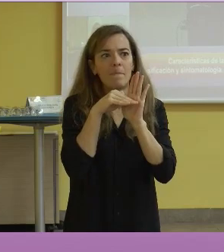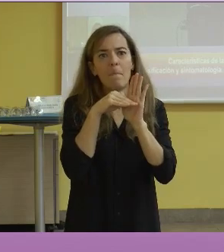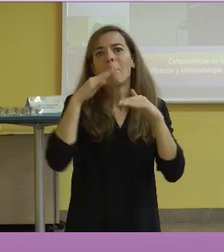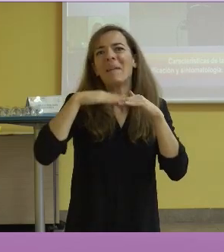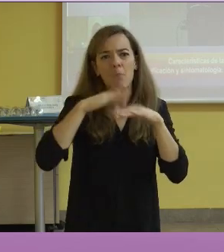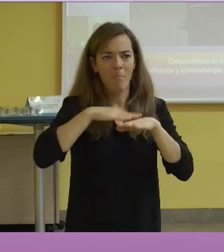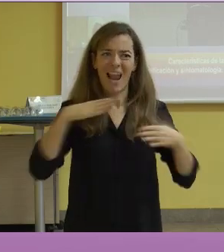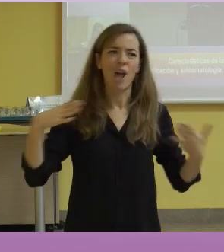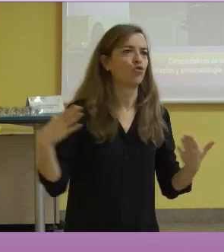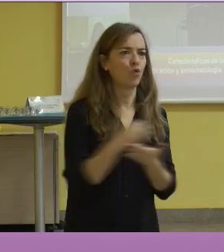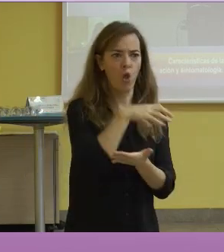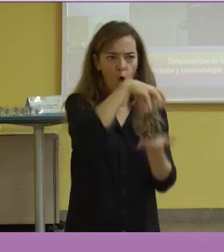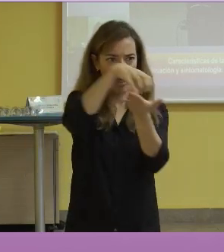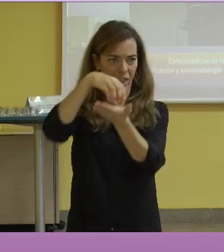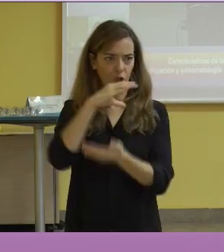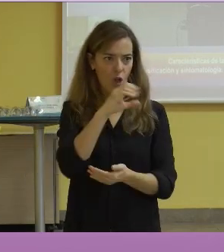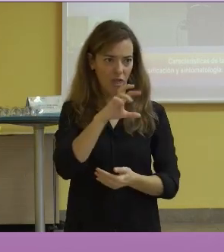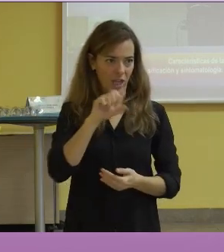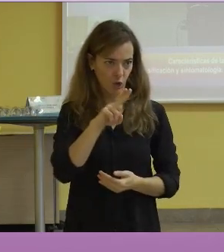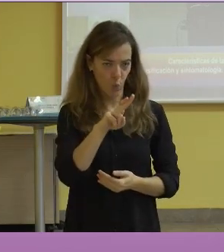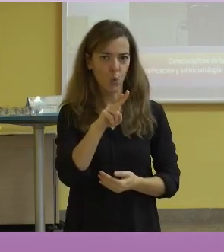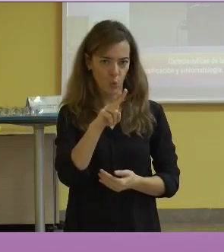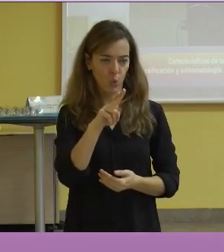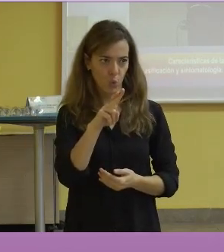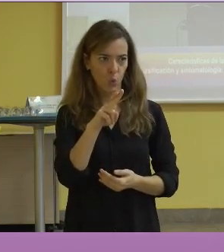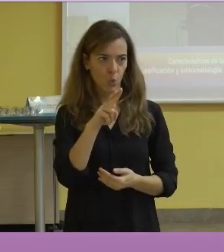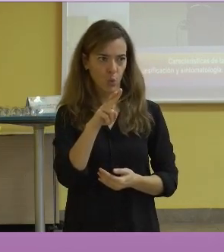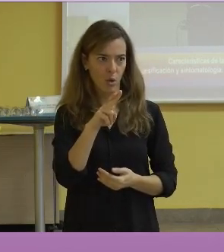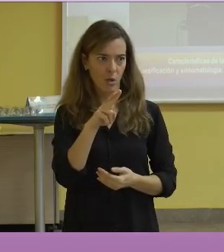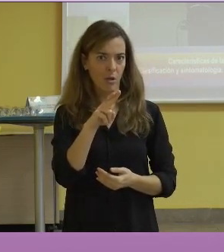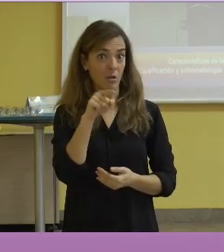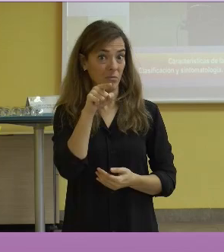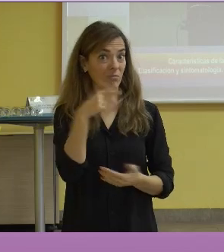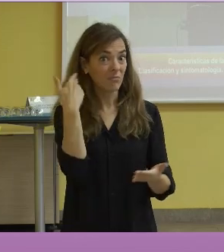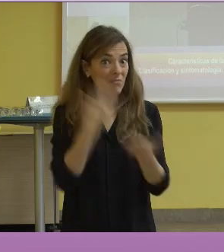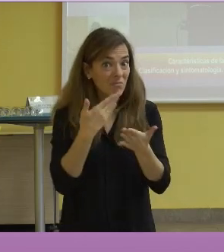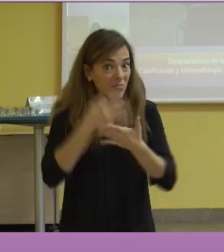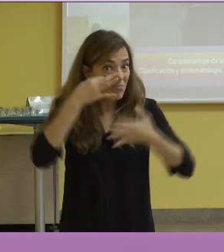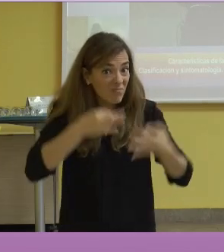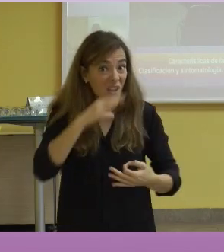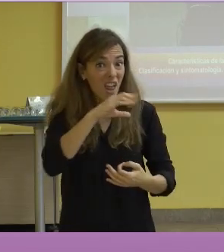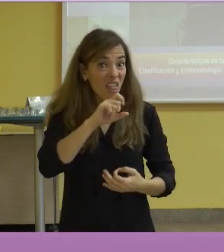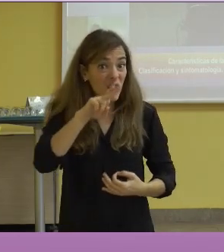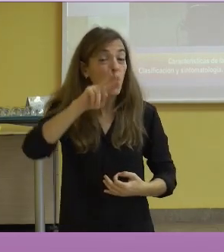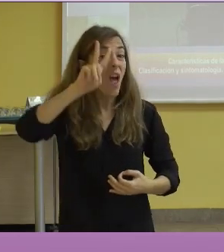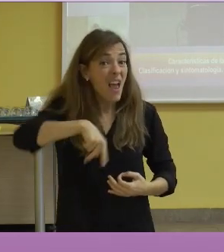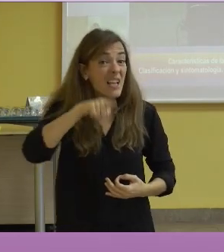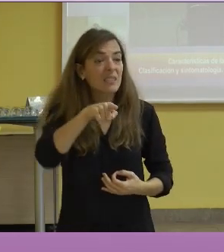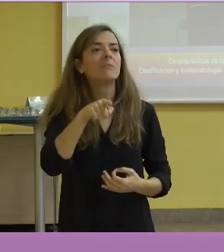todos los CESUR, para que una unidad pueda acreditarse como CESUR, ¿no? Hay una serie de